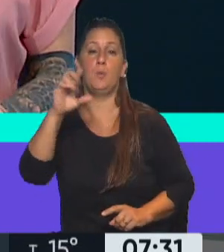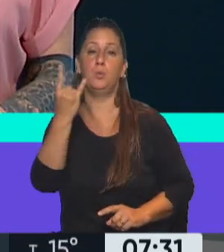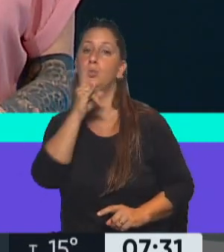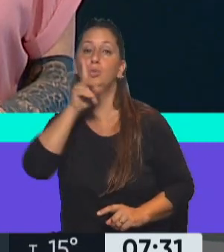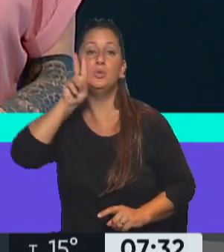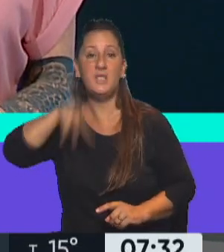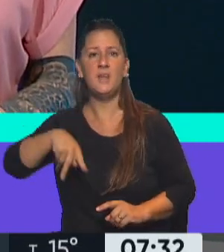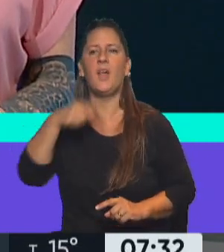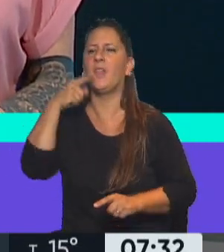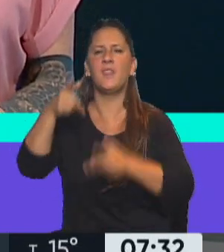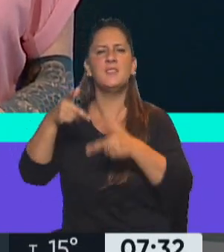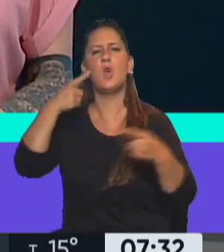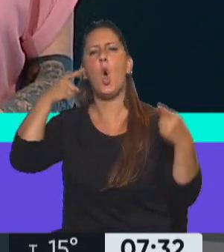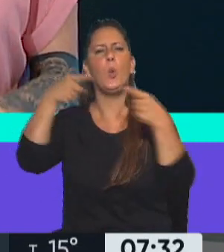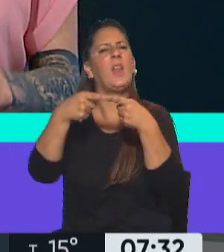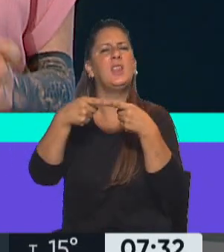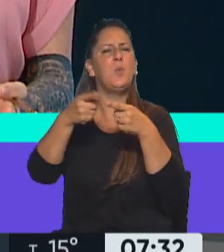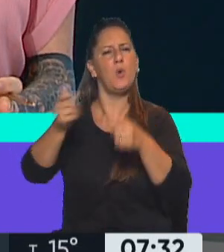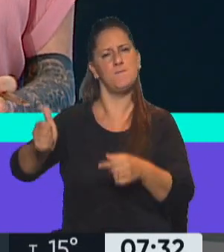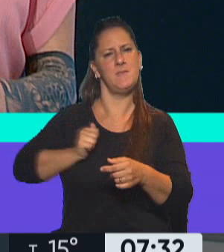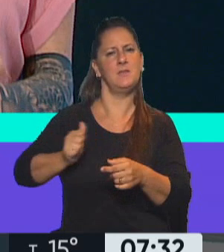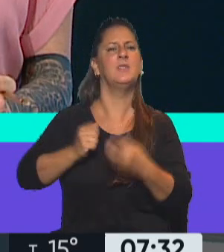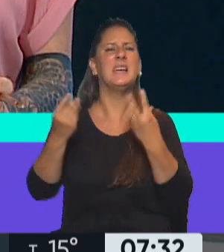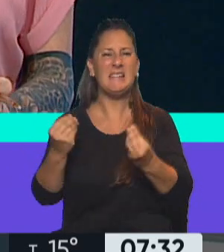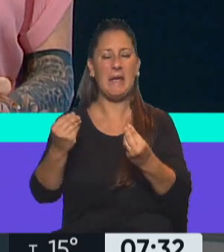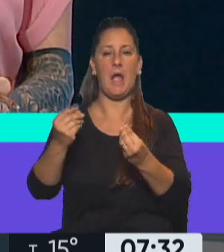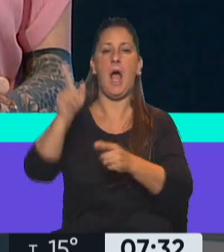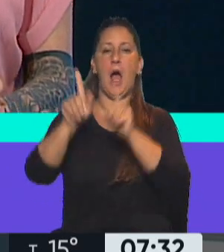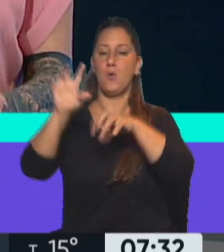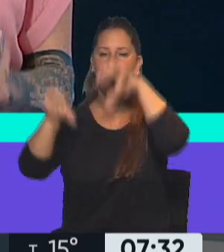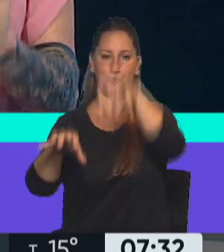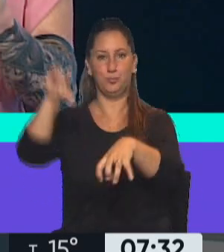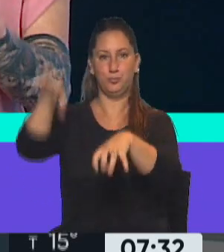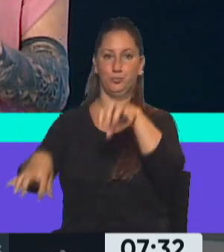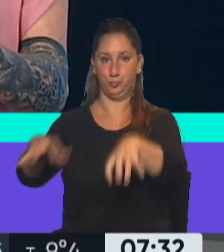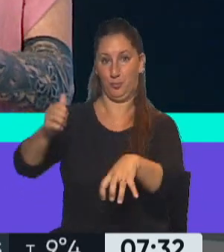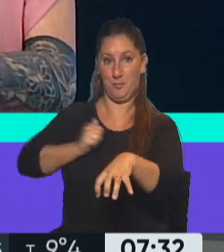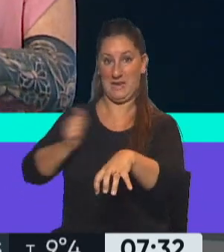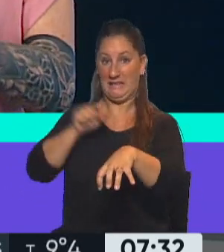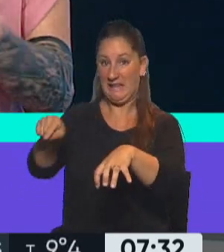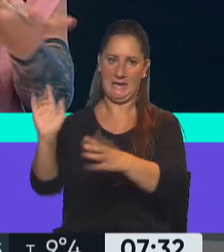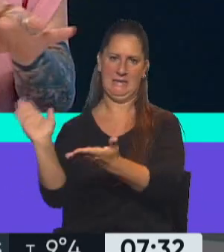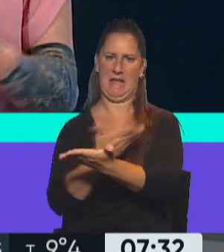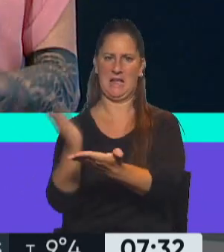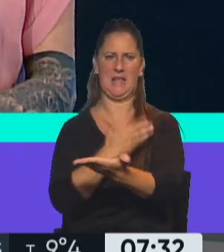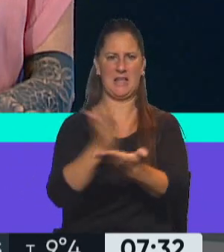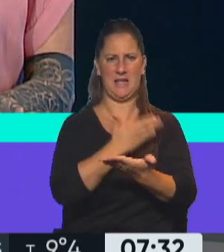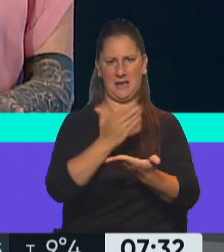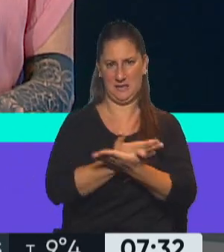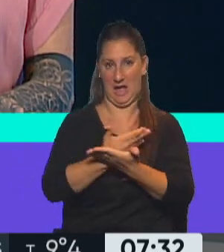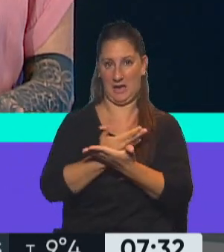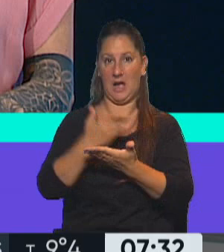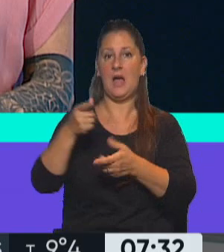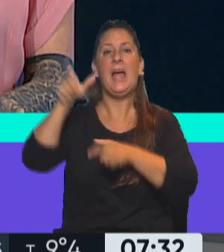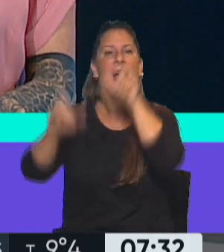objetivo de las tropas rusas es desactivar plantas militares, que hay objetivos muy claros, que no están apuntando a